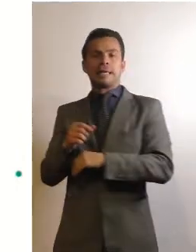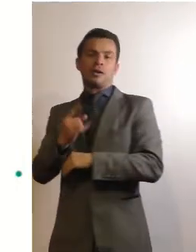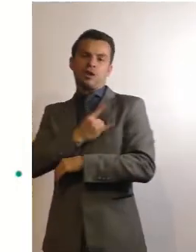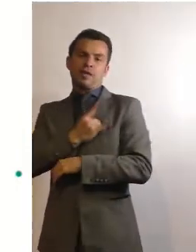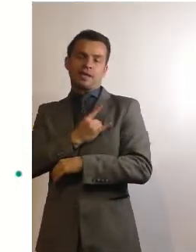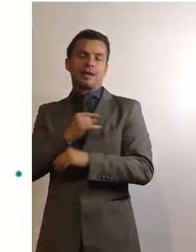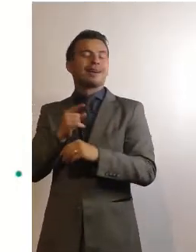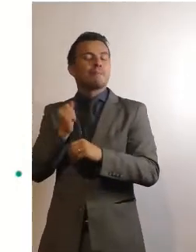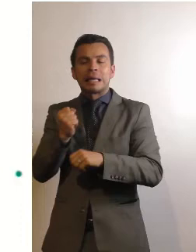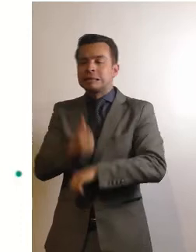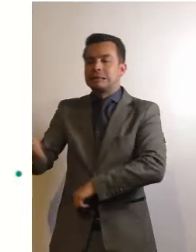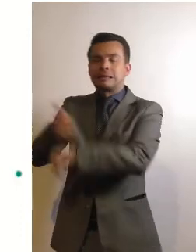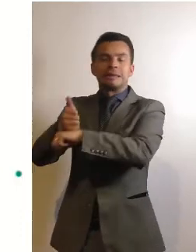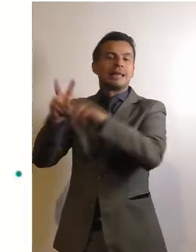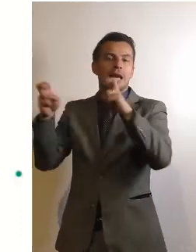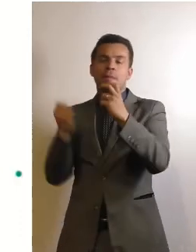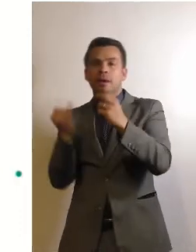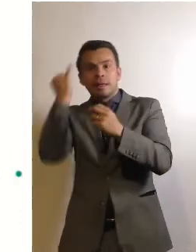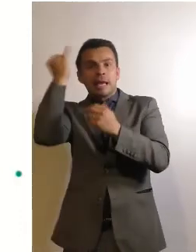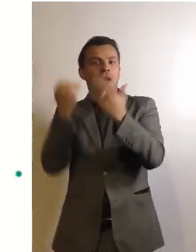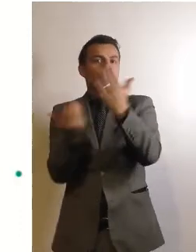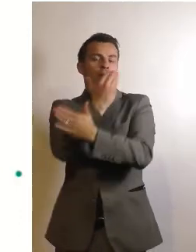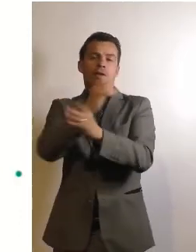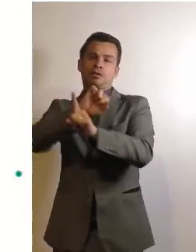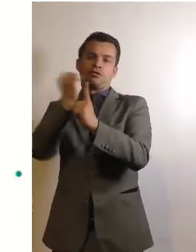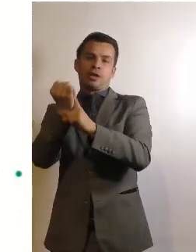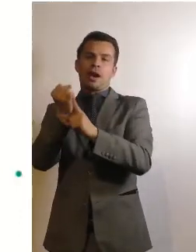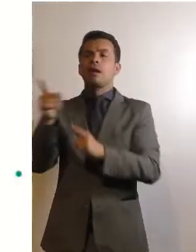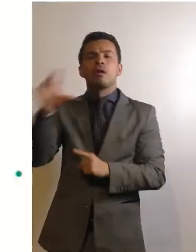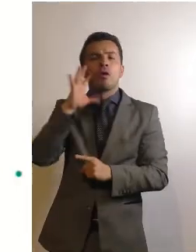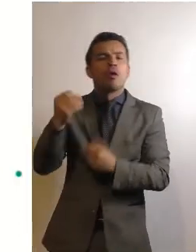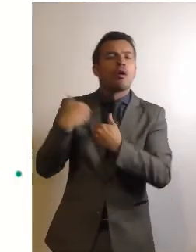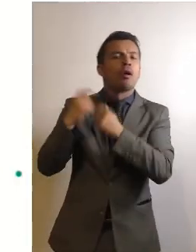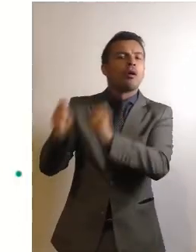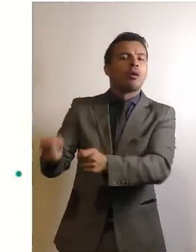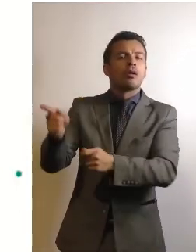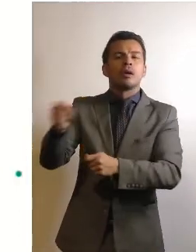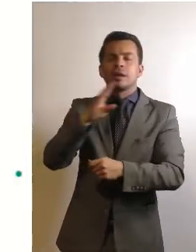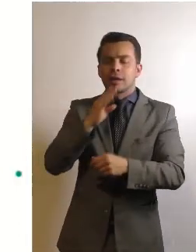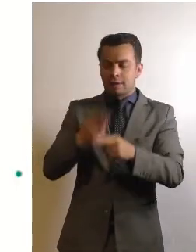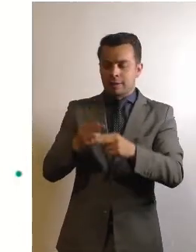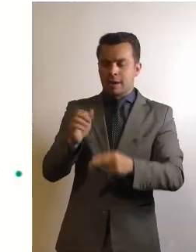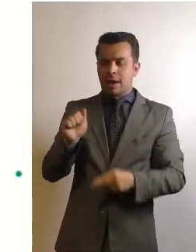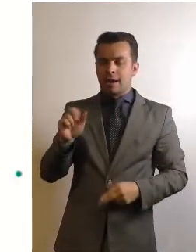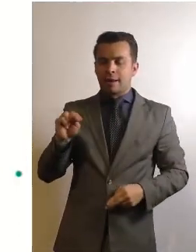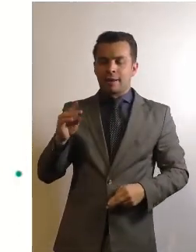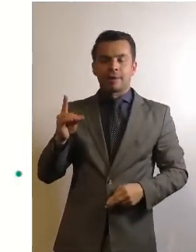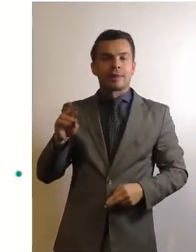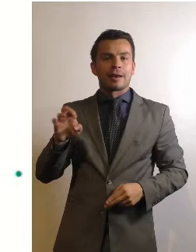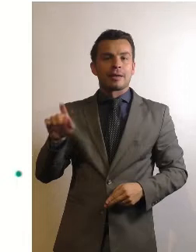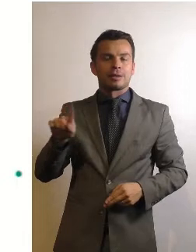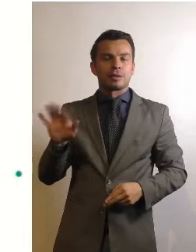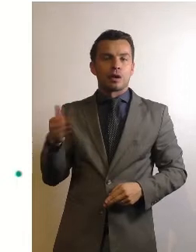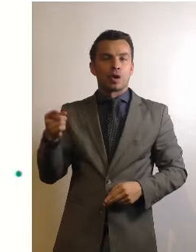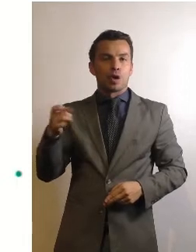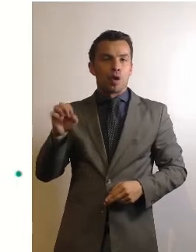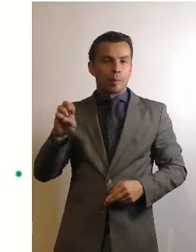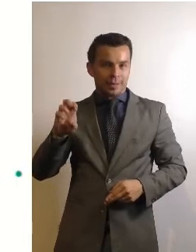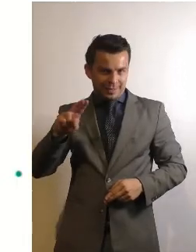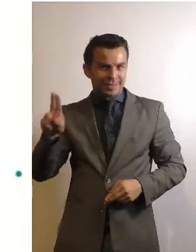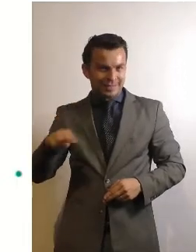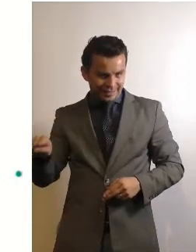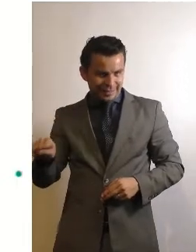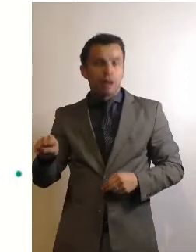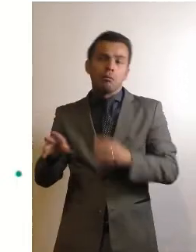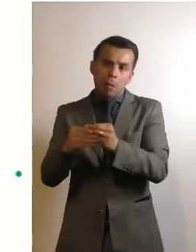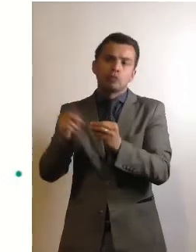Innovación Social con Andrés Gómez y con la colaboración de las diferentes unidades